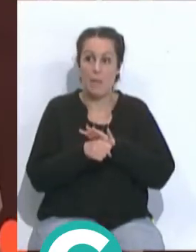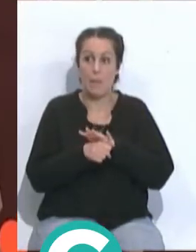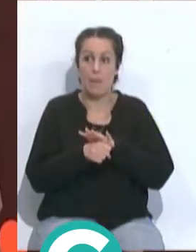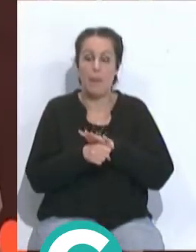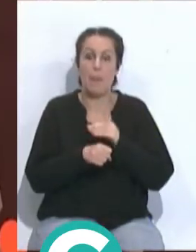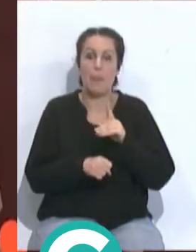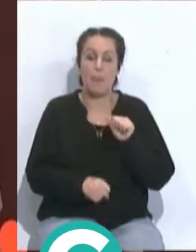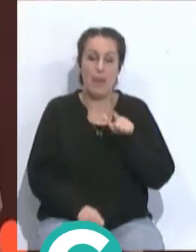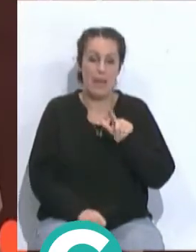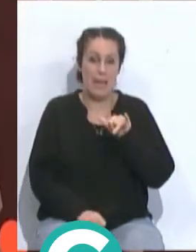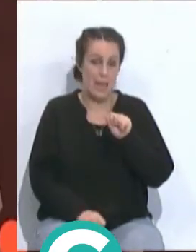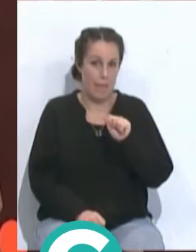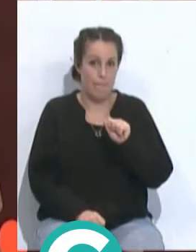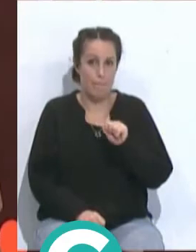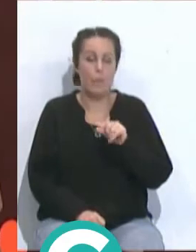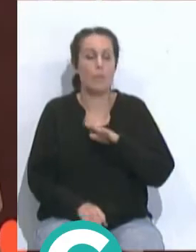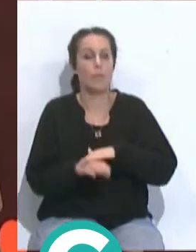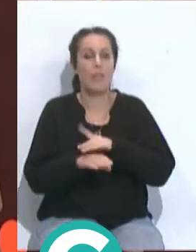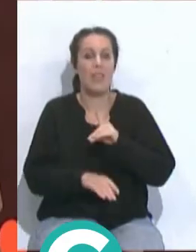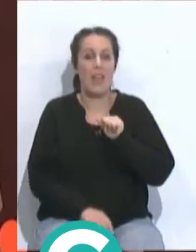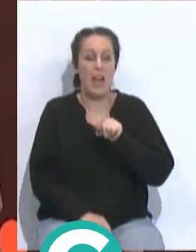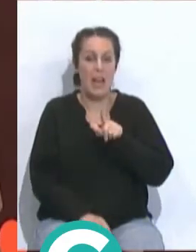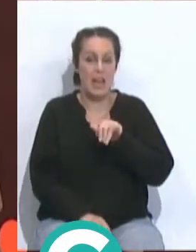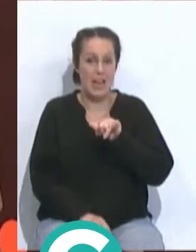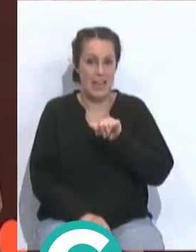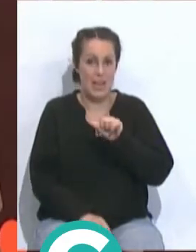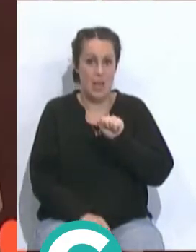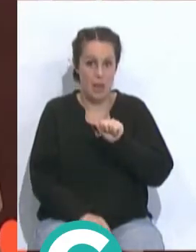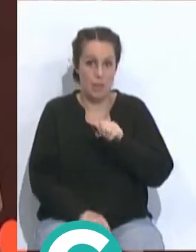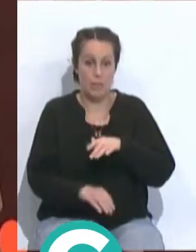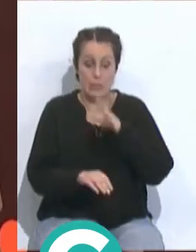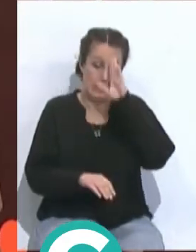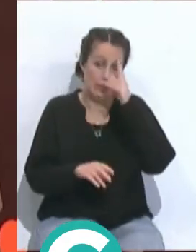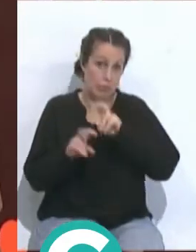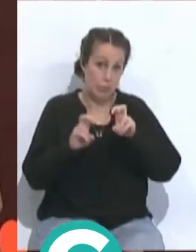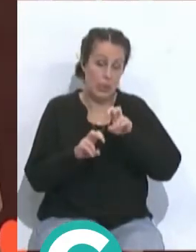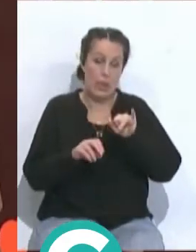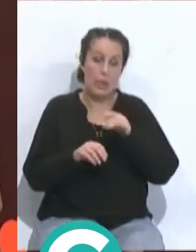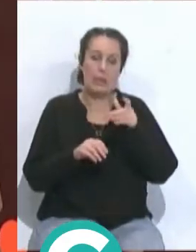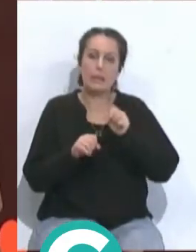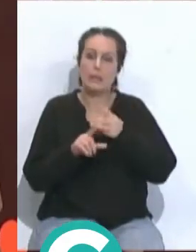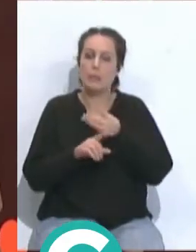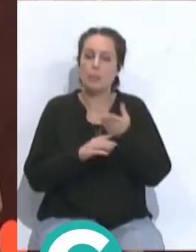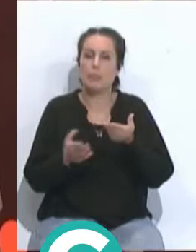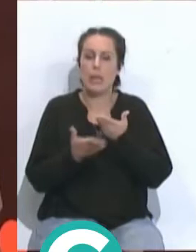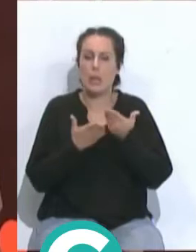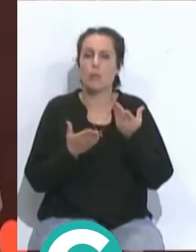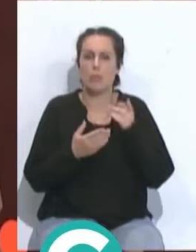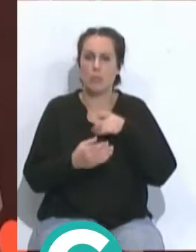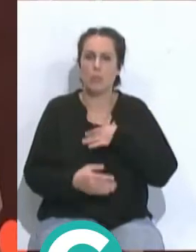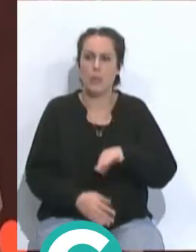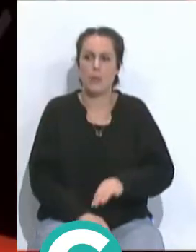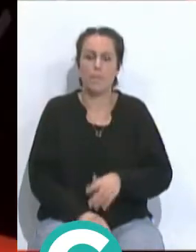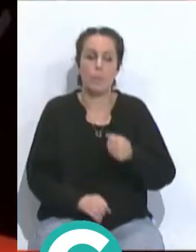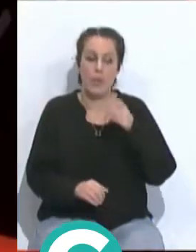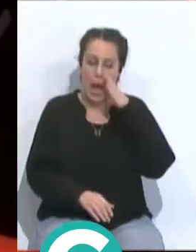editorial Dalia, ¿no? Sí. Con Y, ¿eh? Sí. Dalia con Y, por si lo buscan para hacer un pedido por internet, que seguro que también es posible, ¿no?